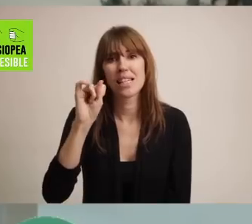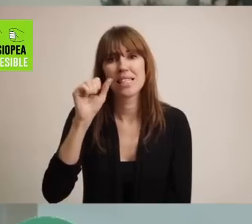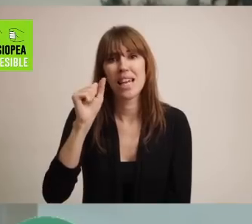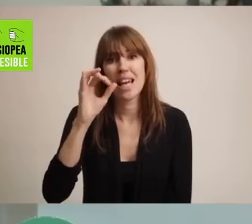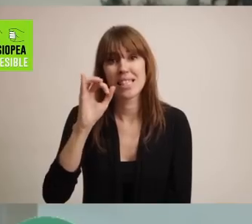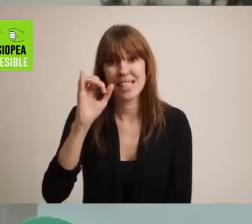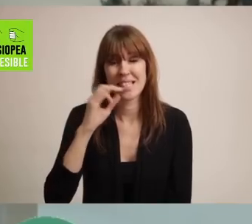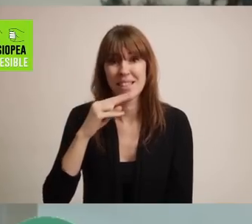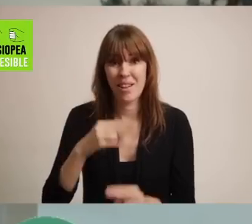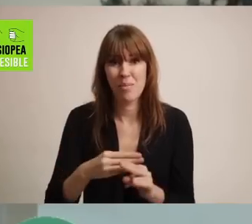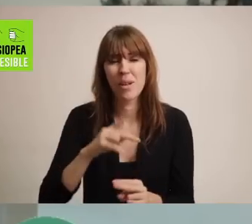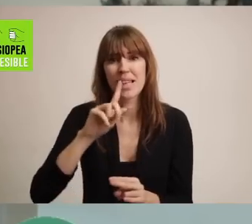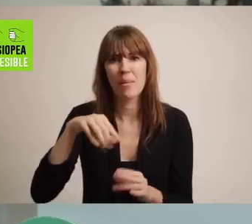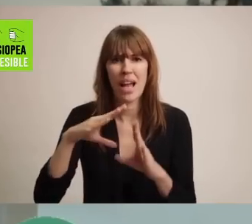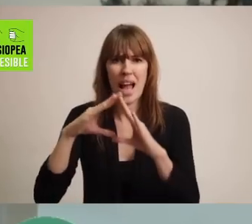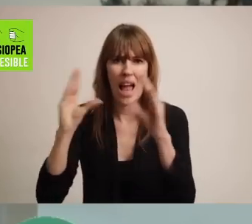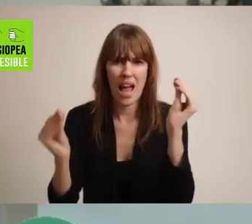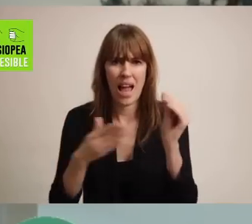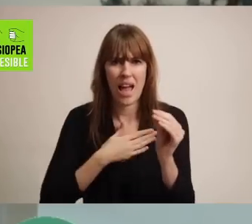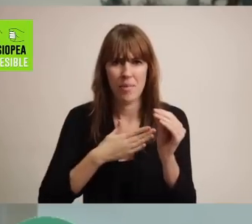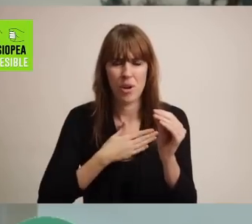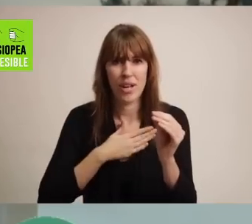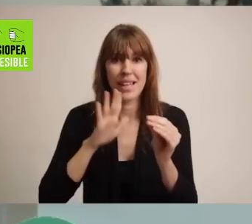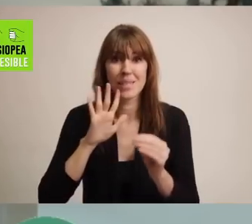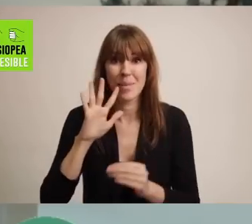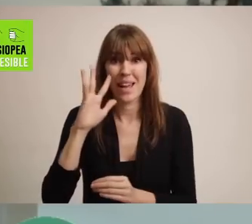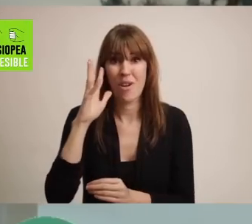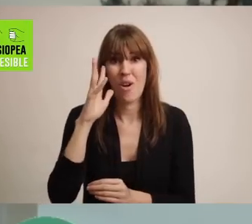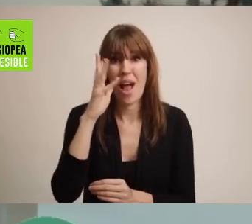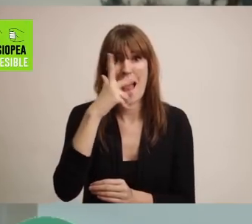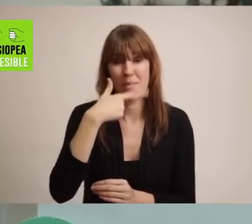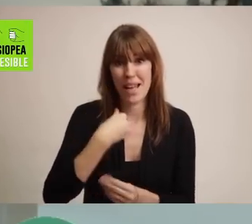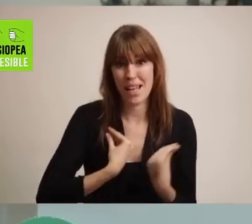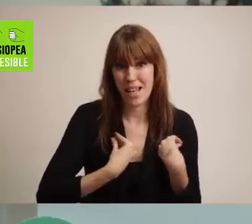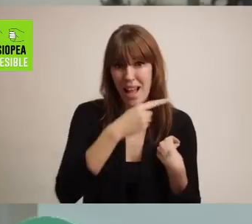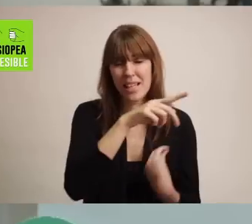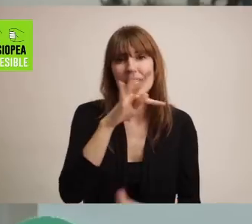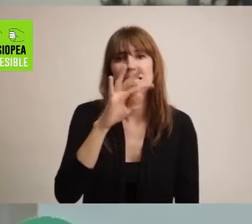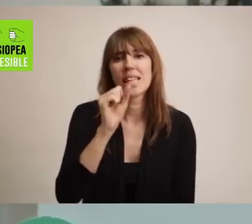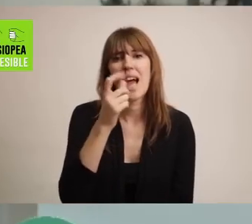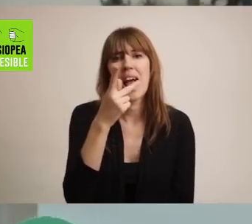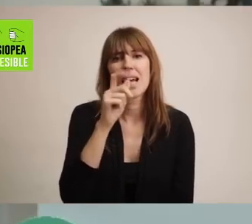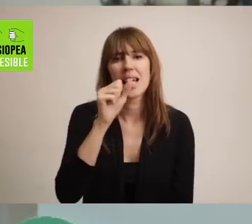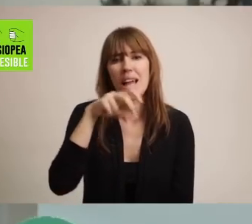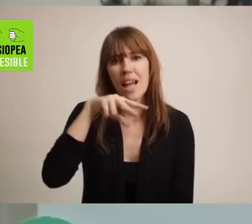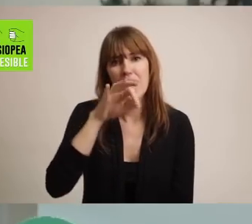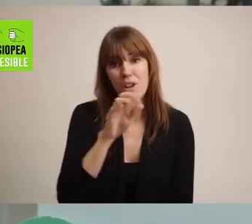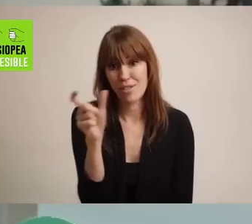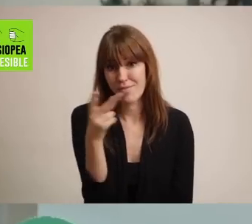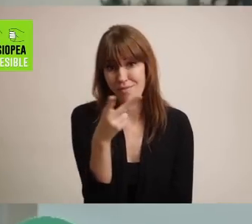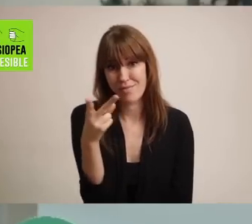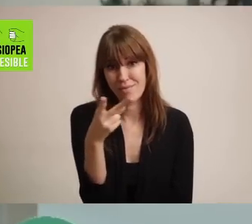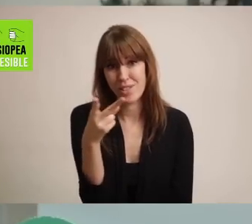también que también era de origen japonés, aunque era de residencia americana, que se llamaba Takana. Crearon una nueva escuela, que es